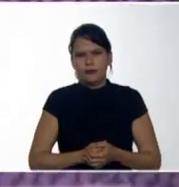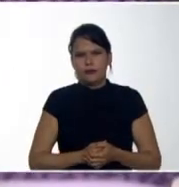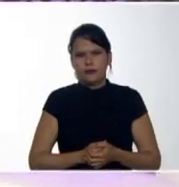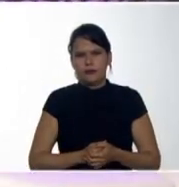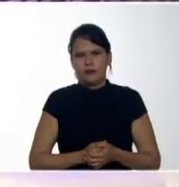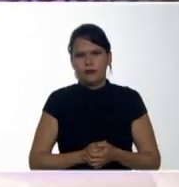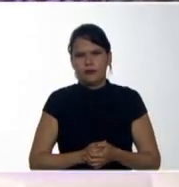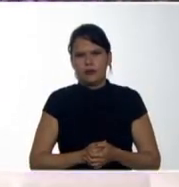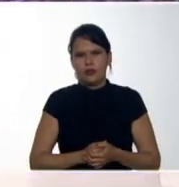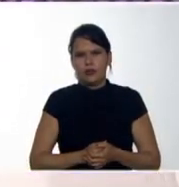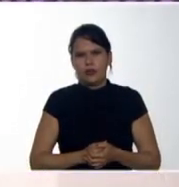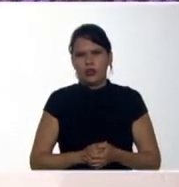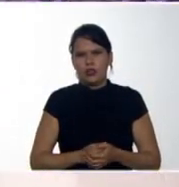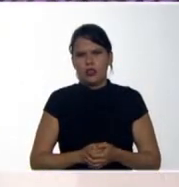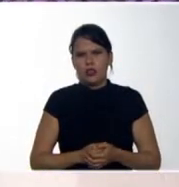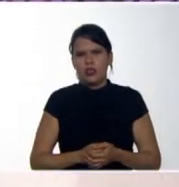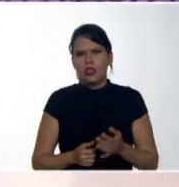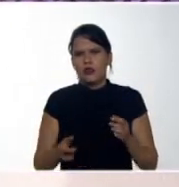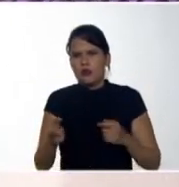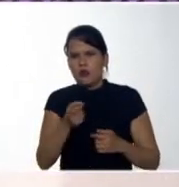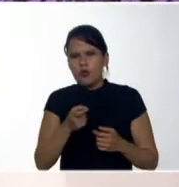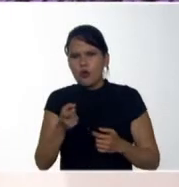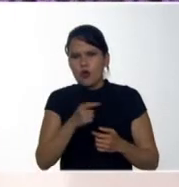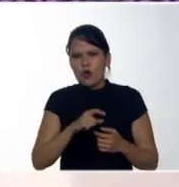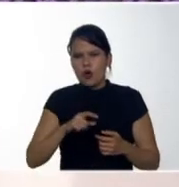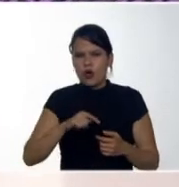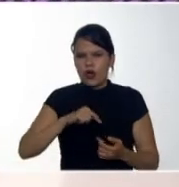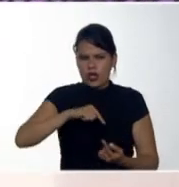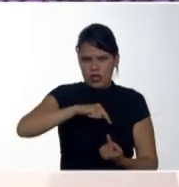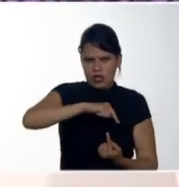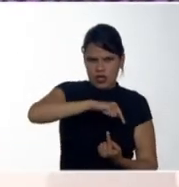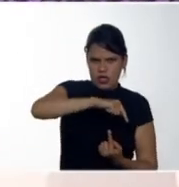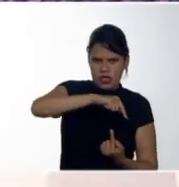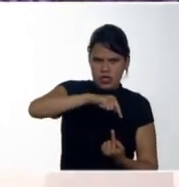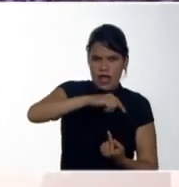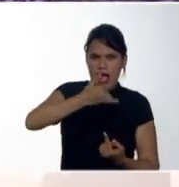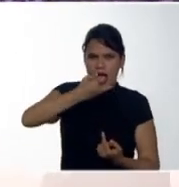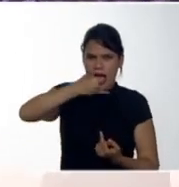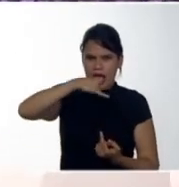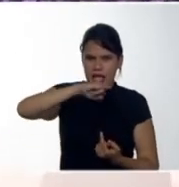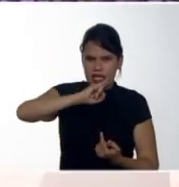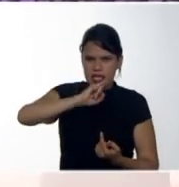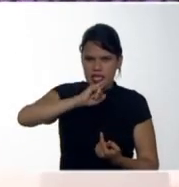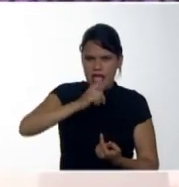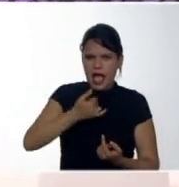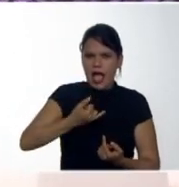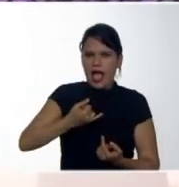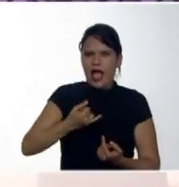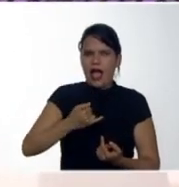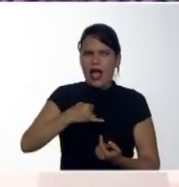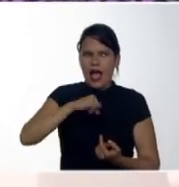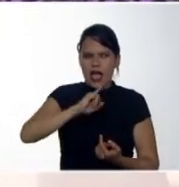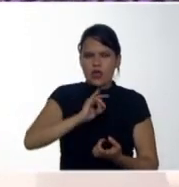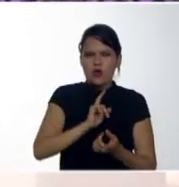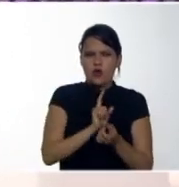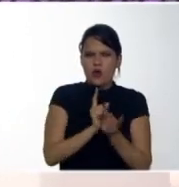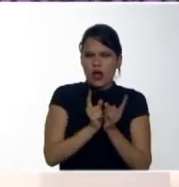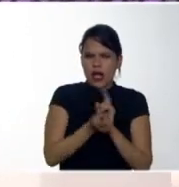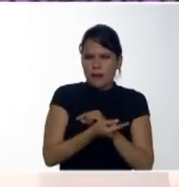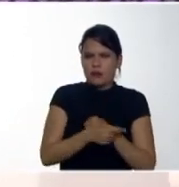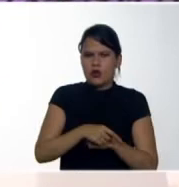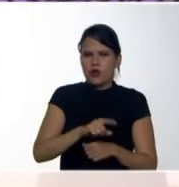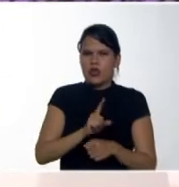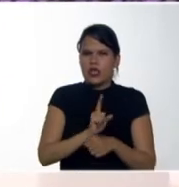y trato de girar, ya acá estoy experimentando una rapidez, ¿ok? Experimenta la rapidez a